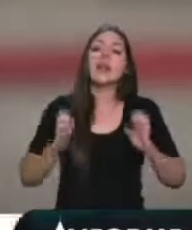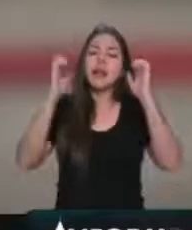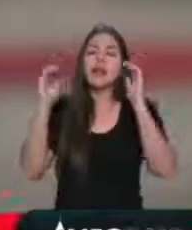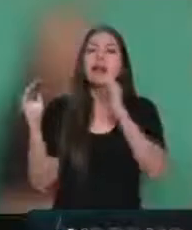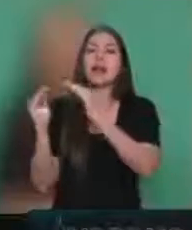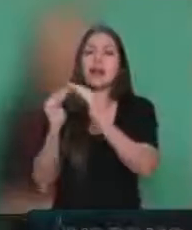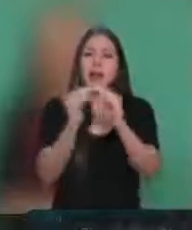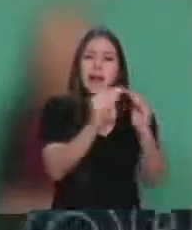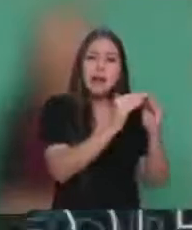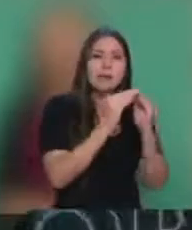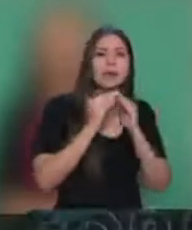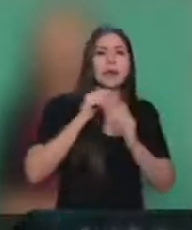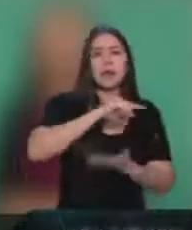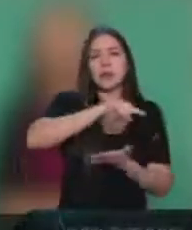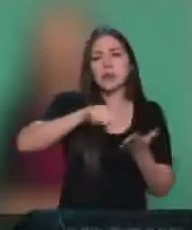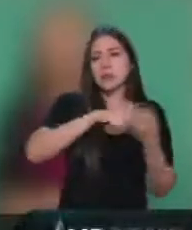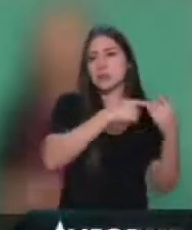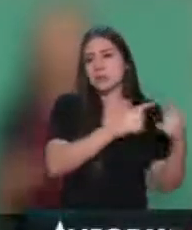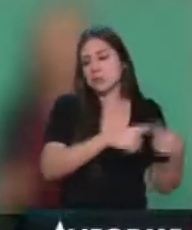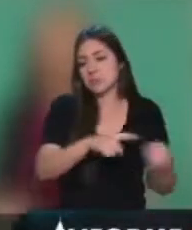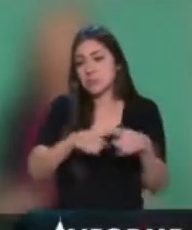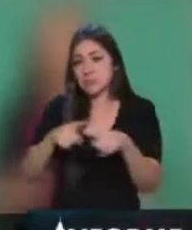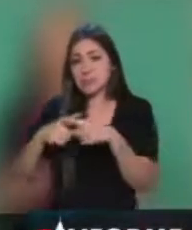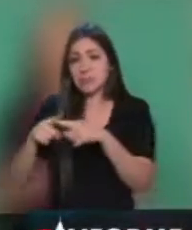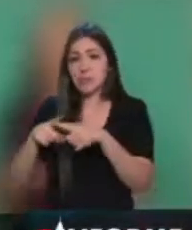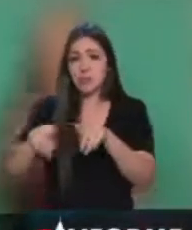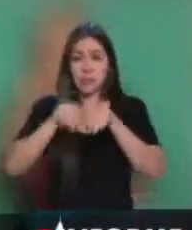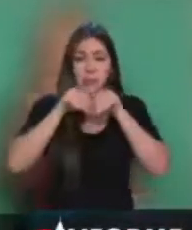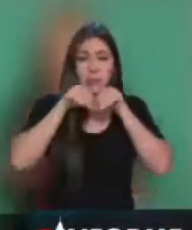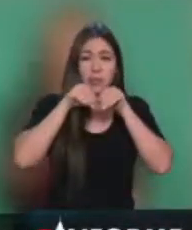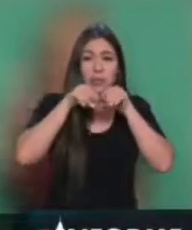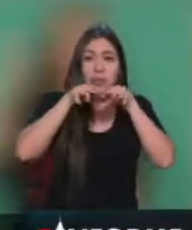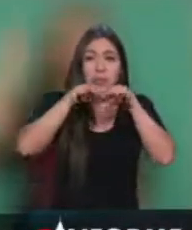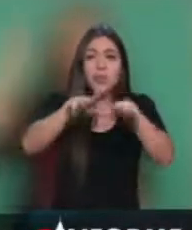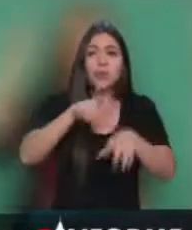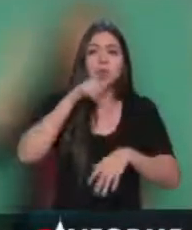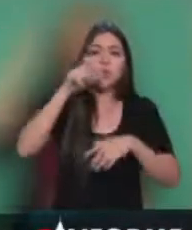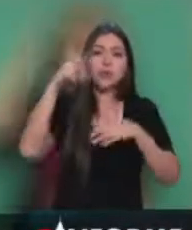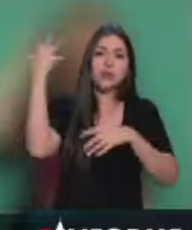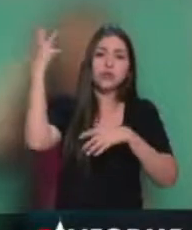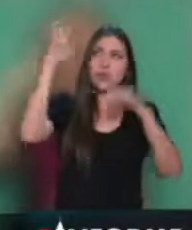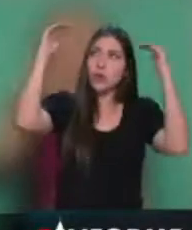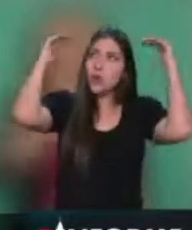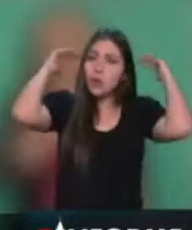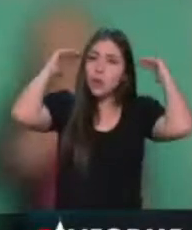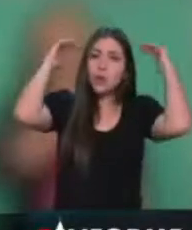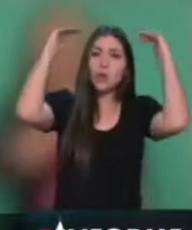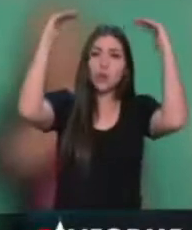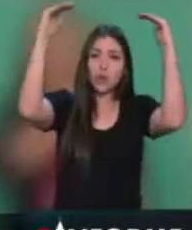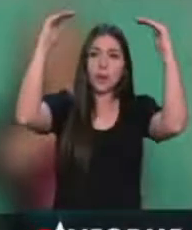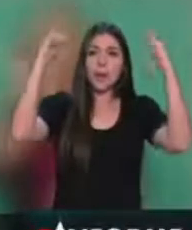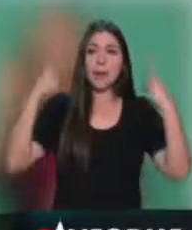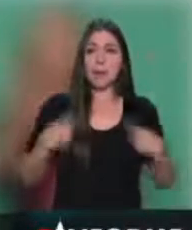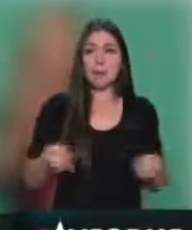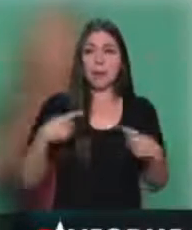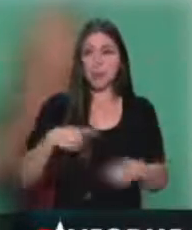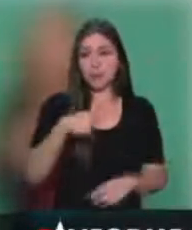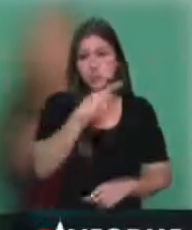entre otros. La generación distribuida son estos paneles solares que la gente coloca en